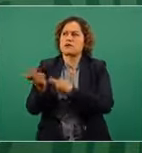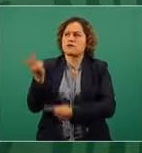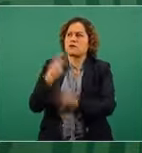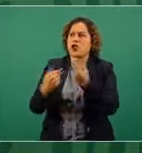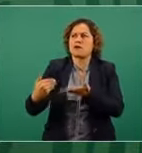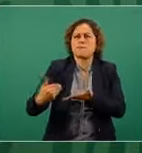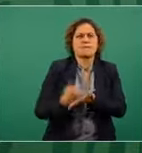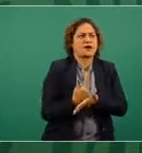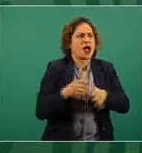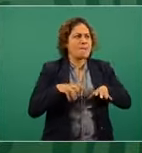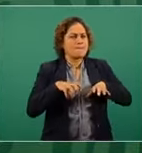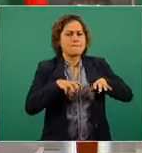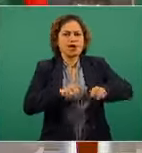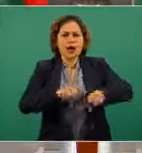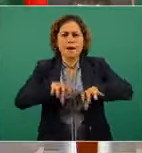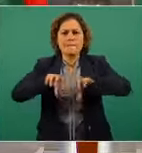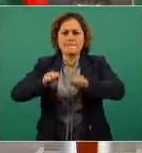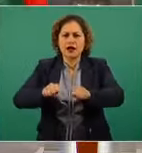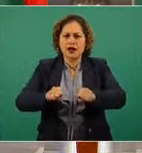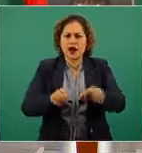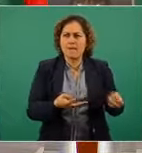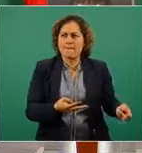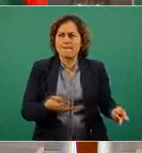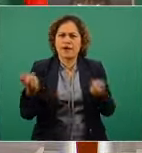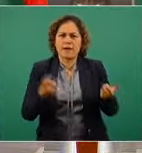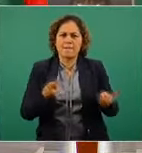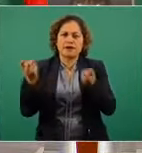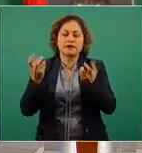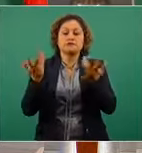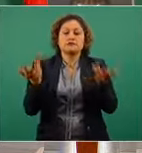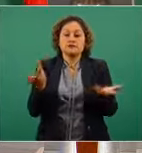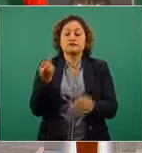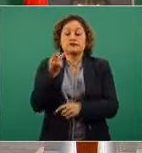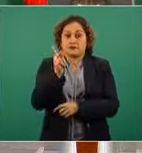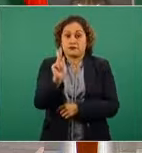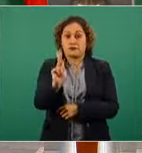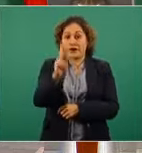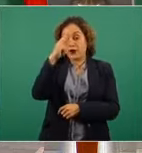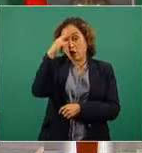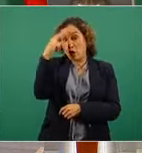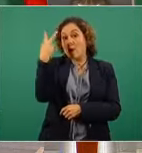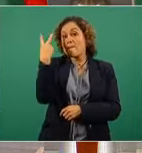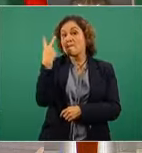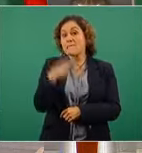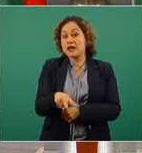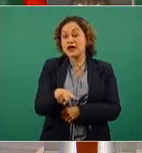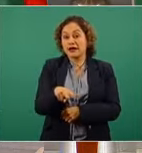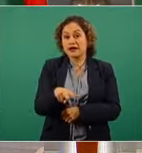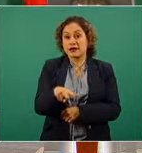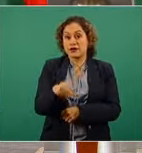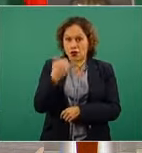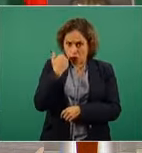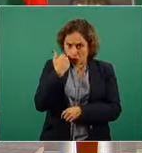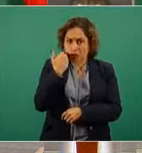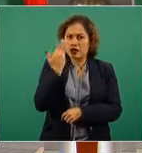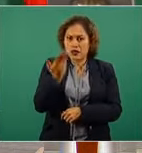pero que en tanto los mexicanos sí queremos invertir en el petróleo